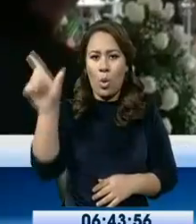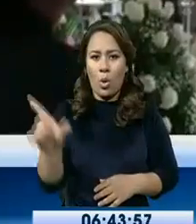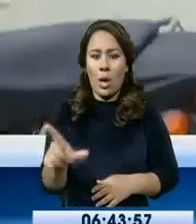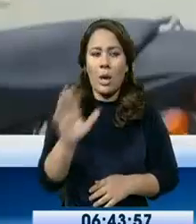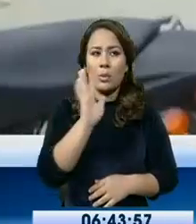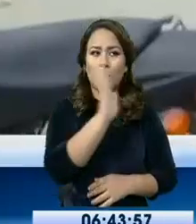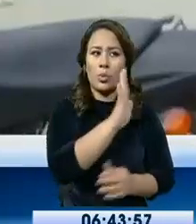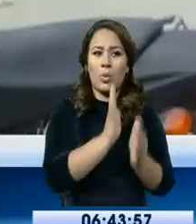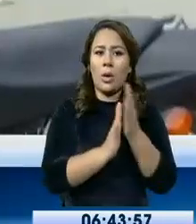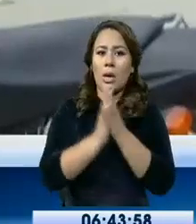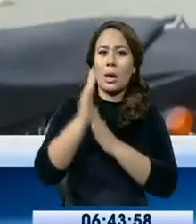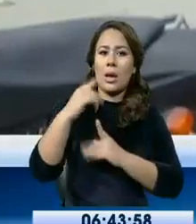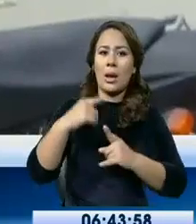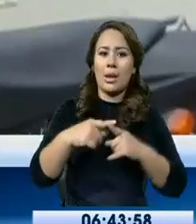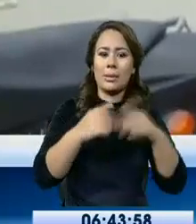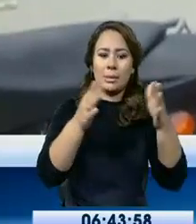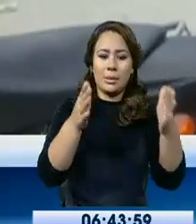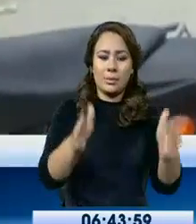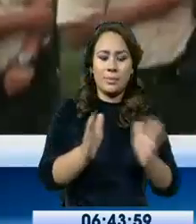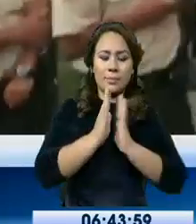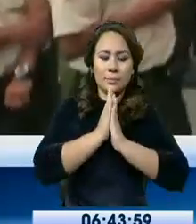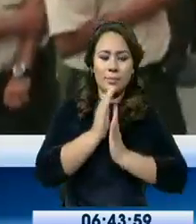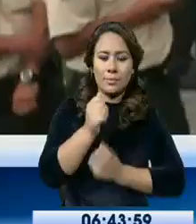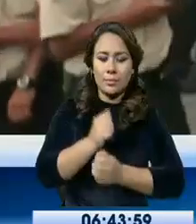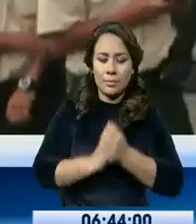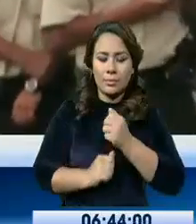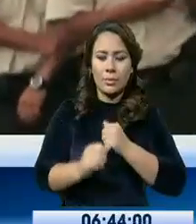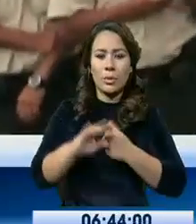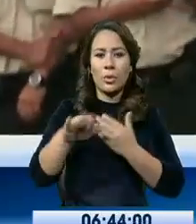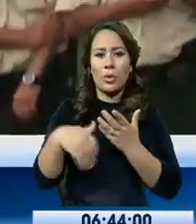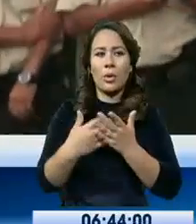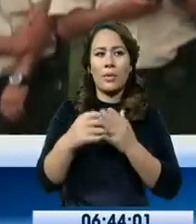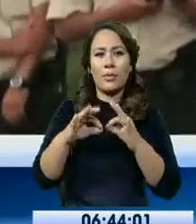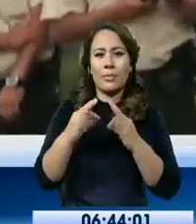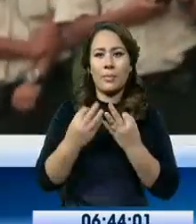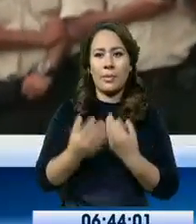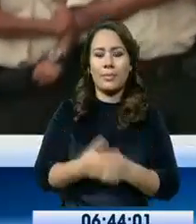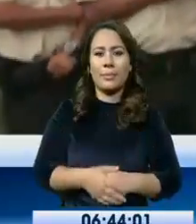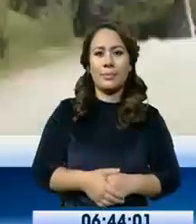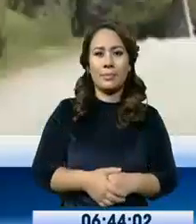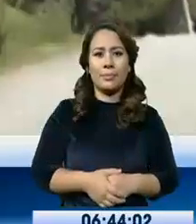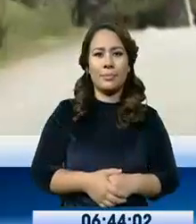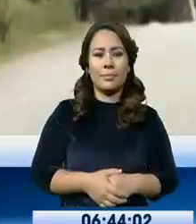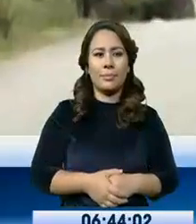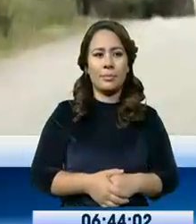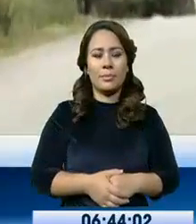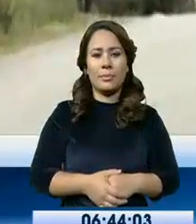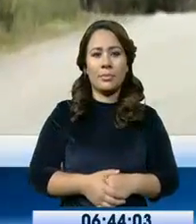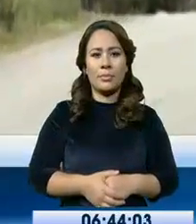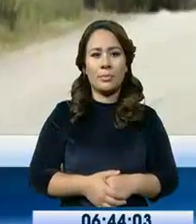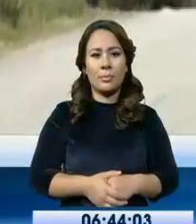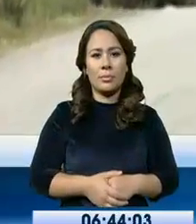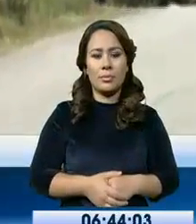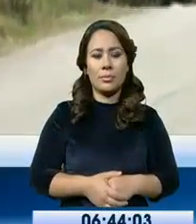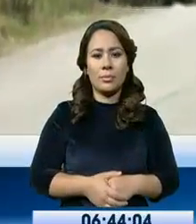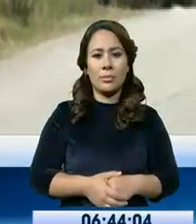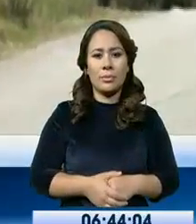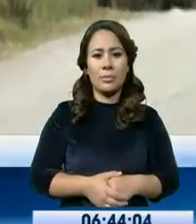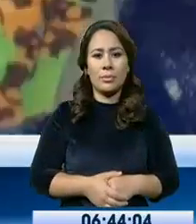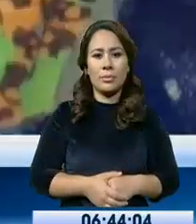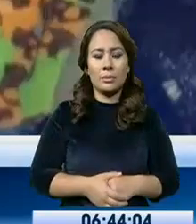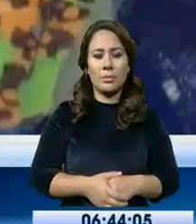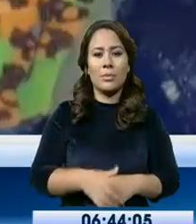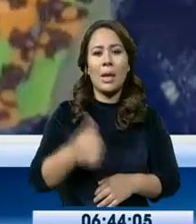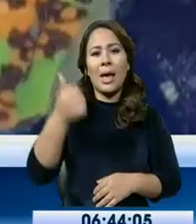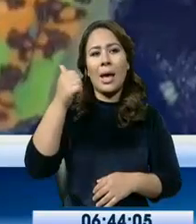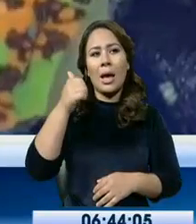capilla ardiente para su velación. Justamente, Luisa y amigos, muy buenos días. La capilla ardiente se instaló ayer a las 7 de la